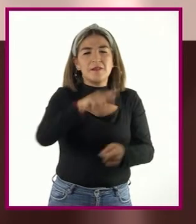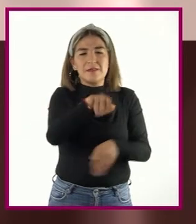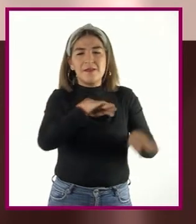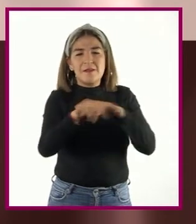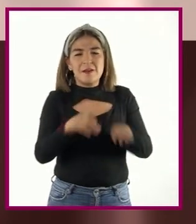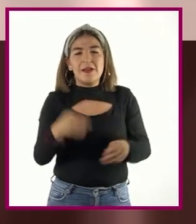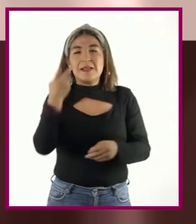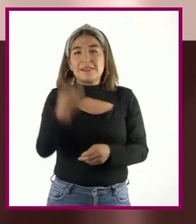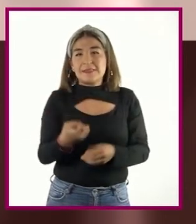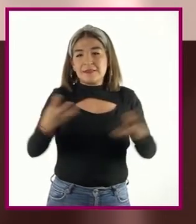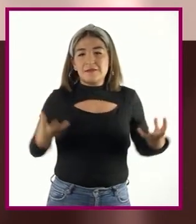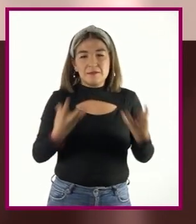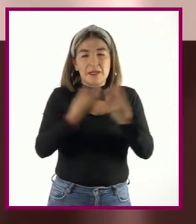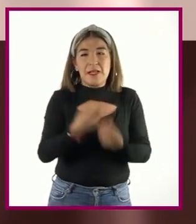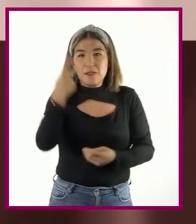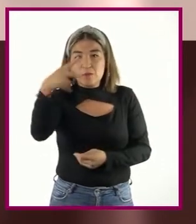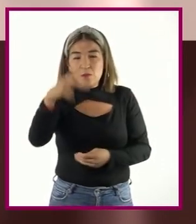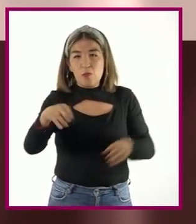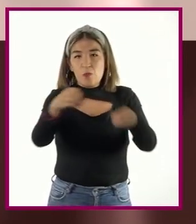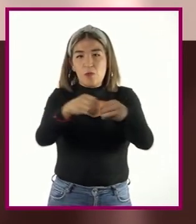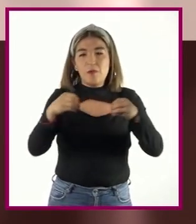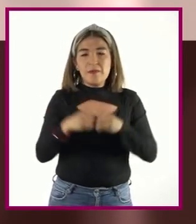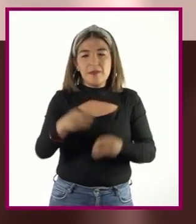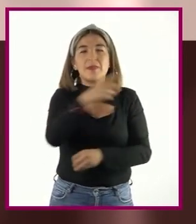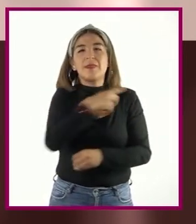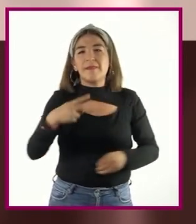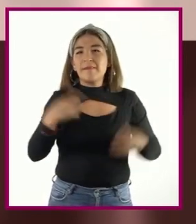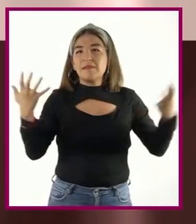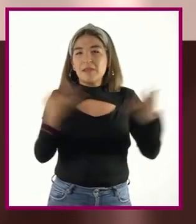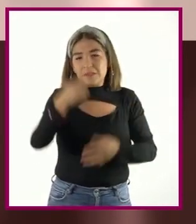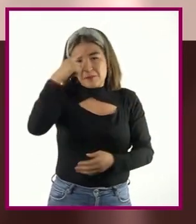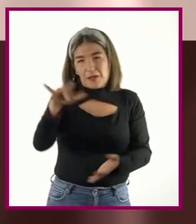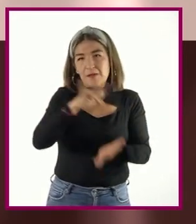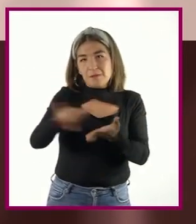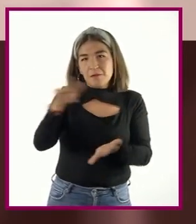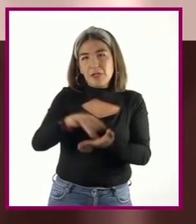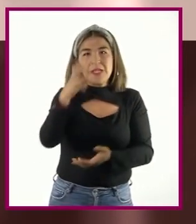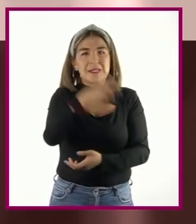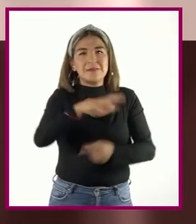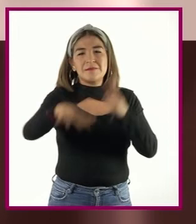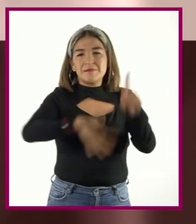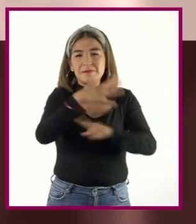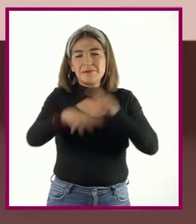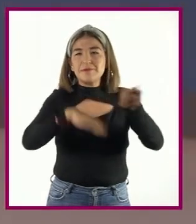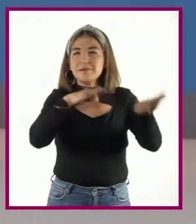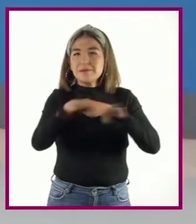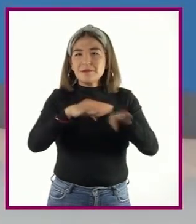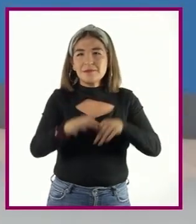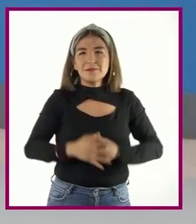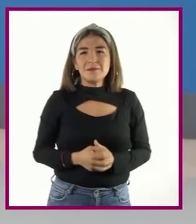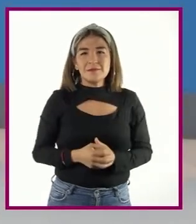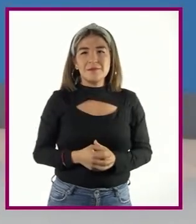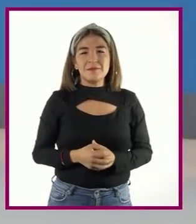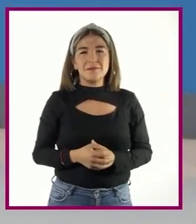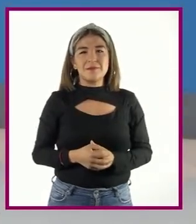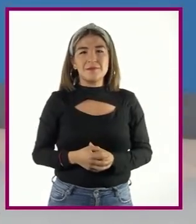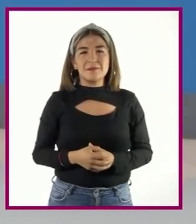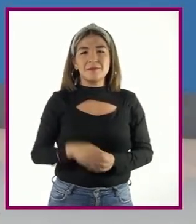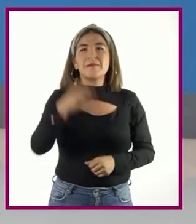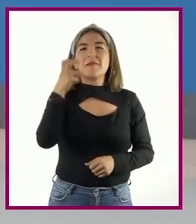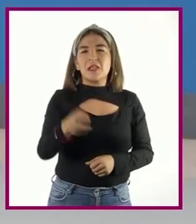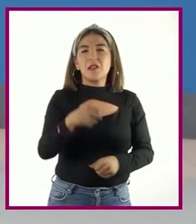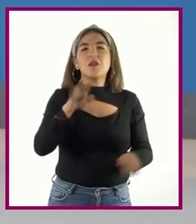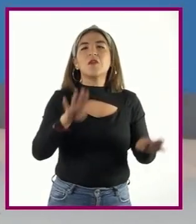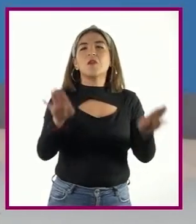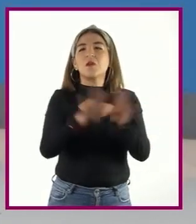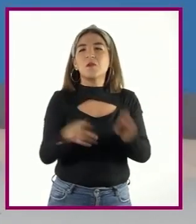los integrantes de tu organización realizan para apoyar a esta población trabajadora? Desde el enfoque